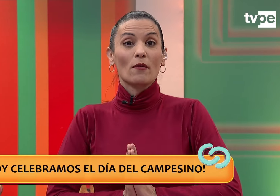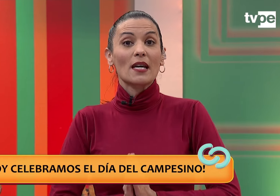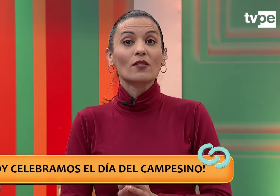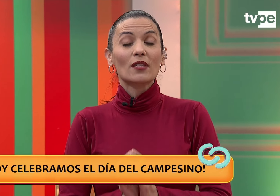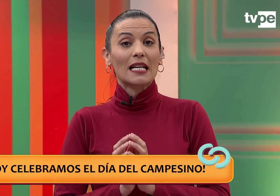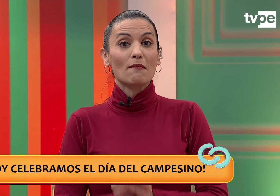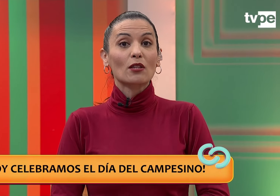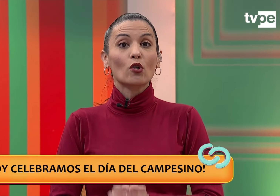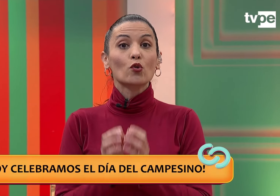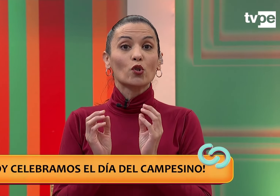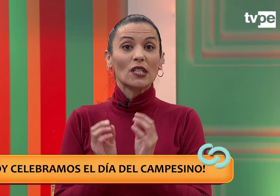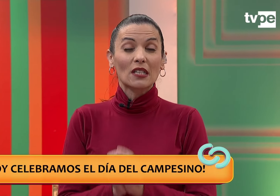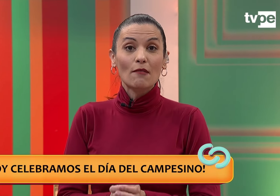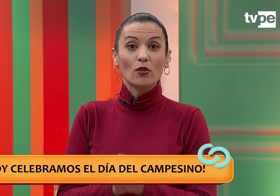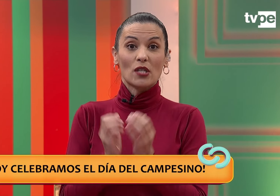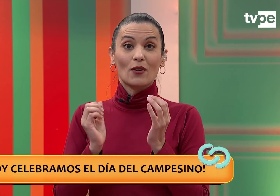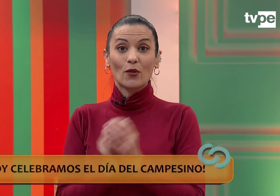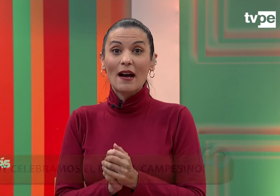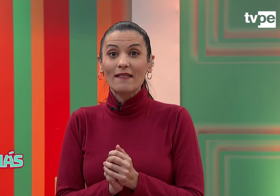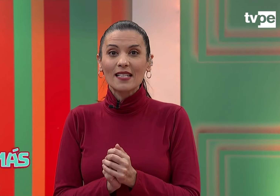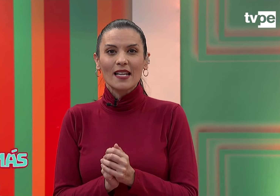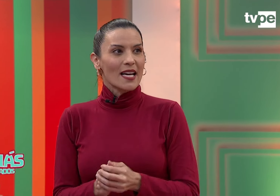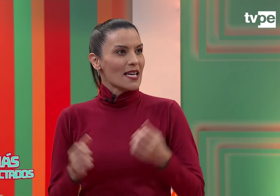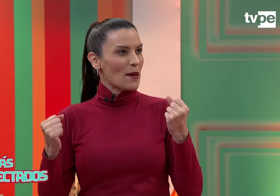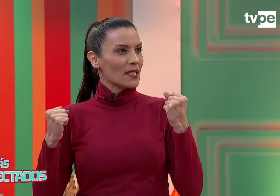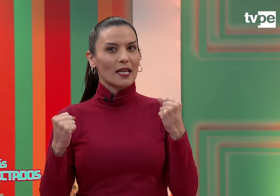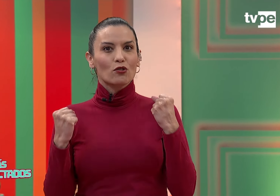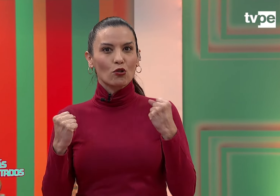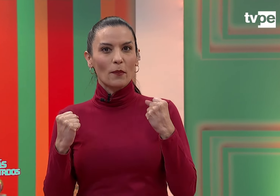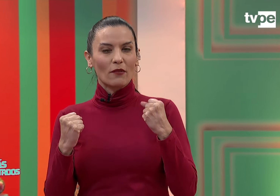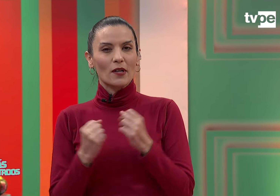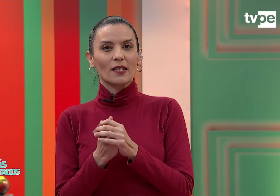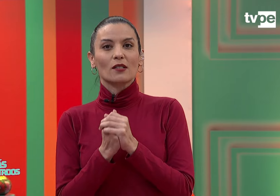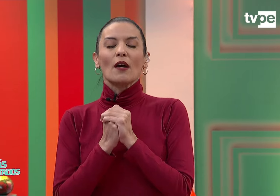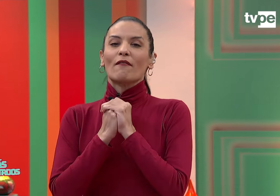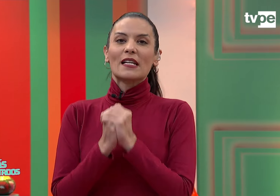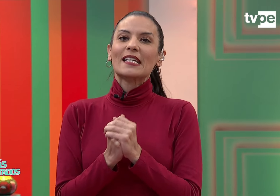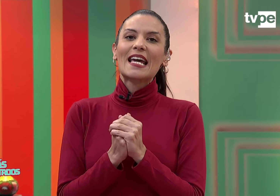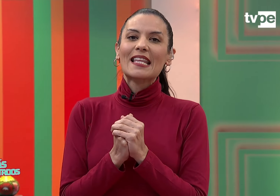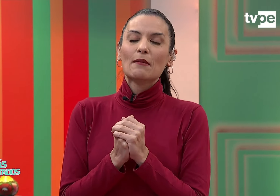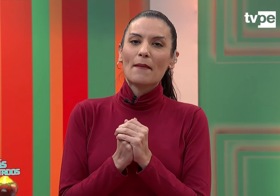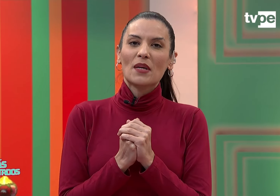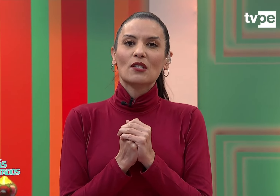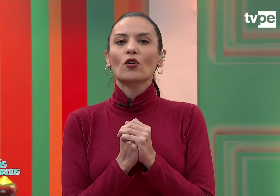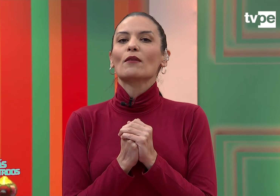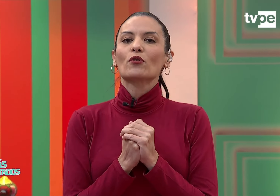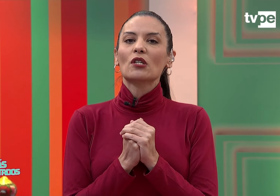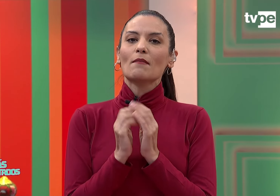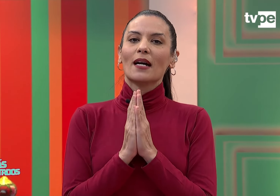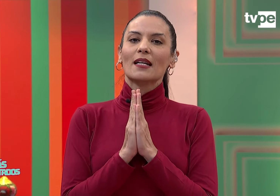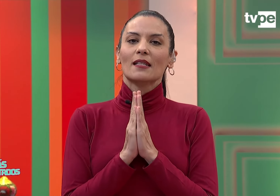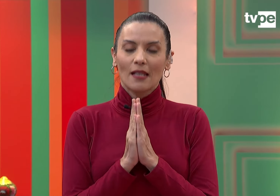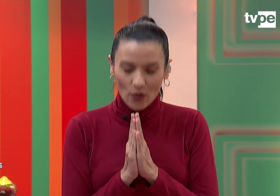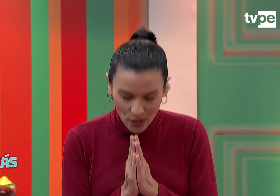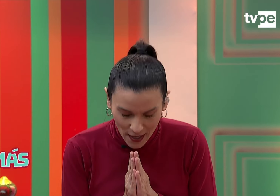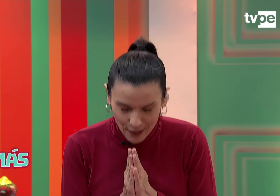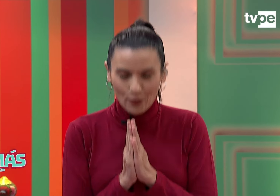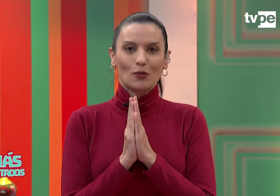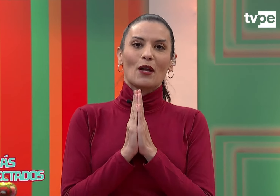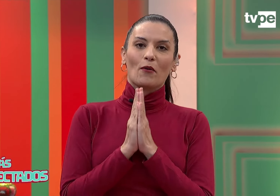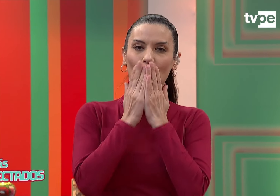para proveernos de alimentos nutritivos, saludables y para estar súper fuertes. Feliz Día del Campesino y muchísimas gracias